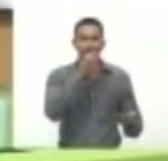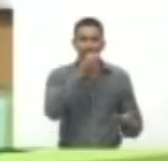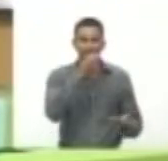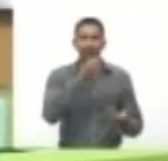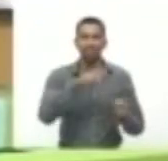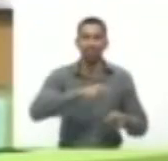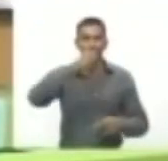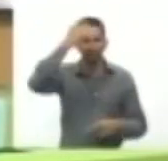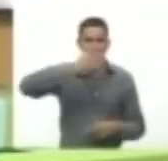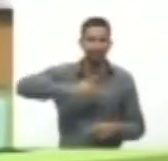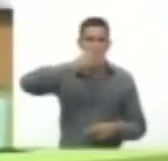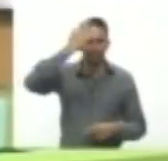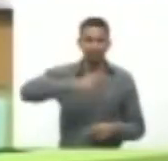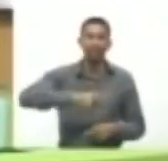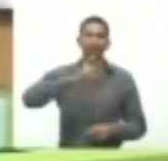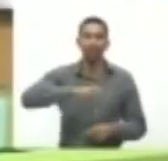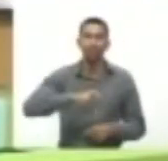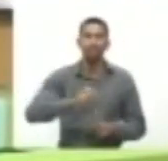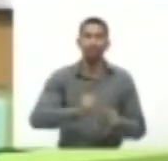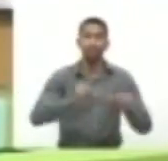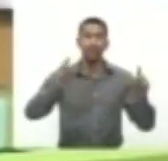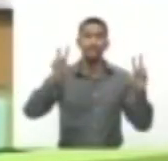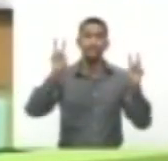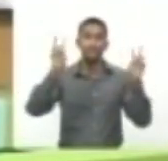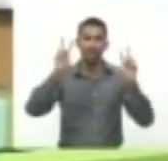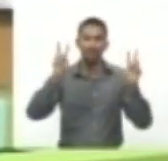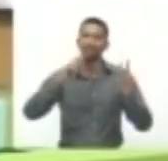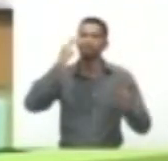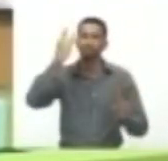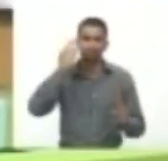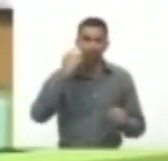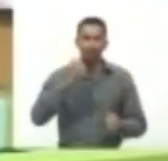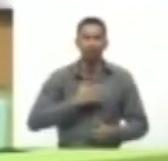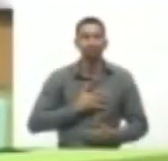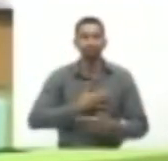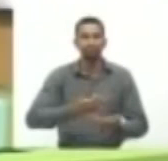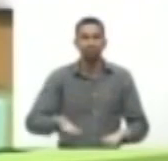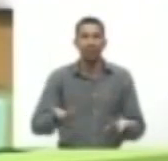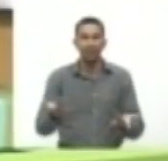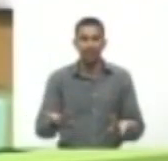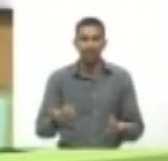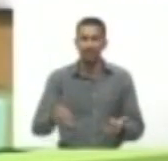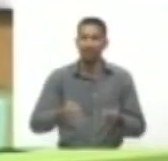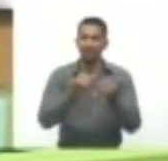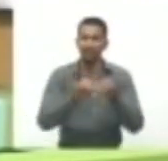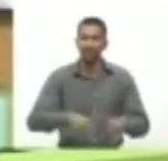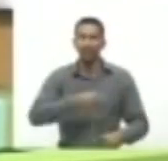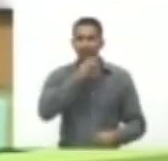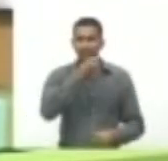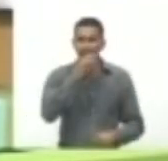en Facebook, que también tenemos una transmisión en vivo todos los días. Aquí los estamos esperando. Hasta aquí las noticias. Recuerden que tenemos